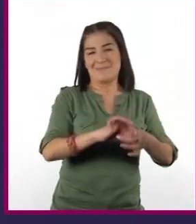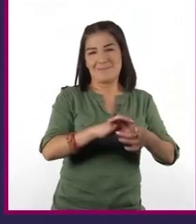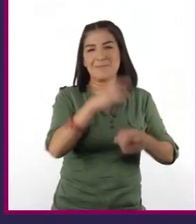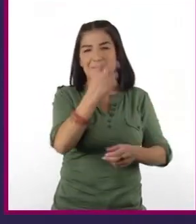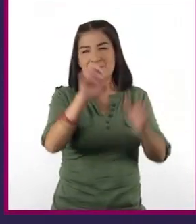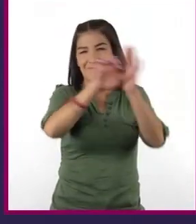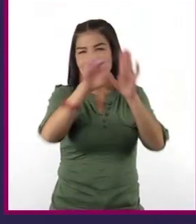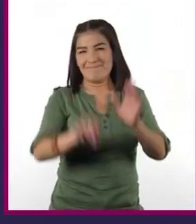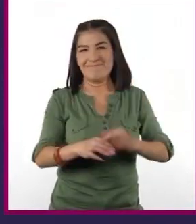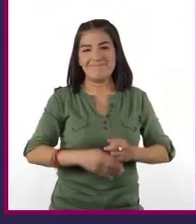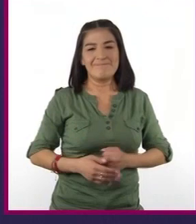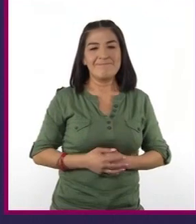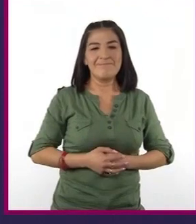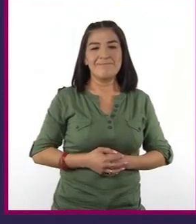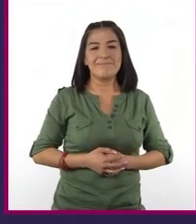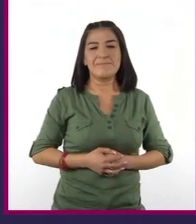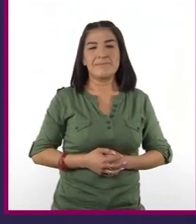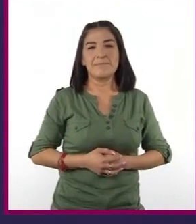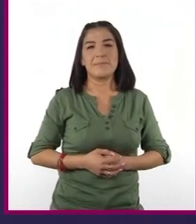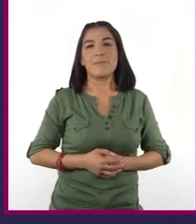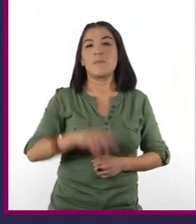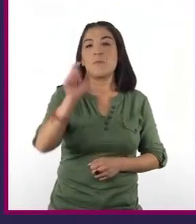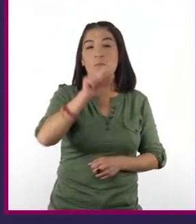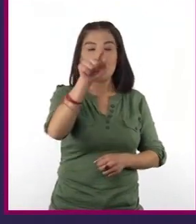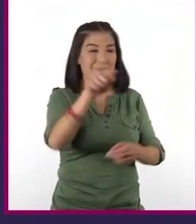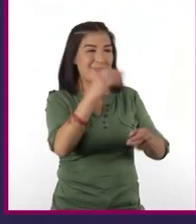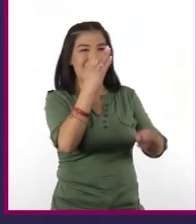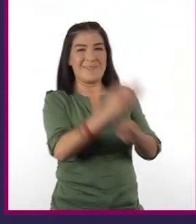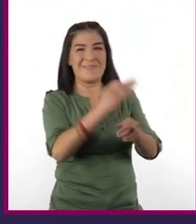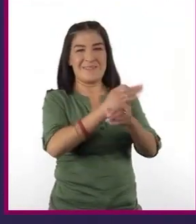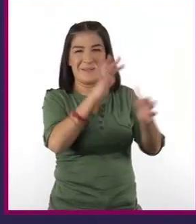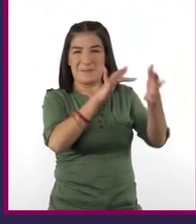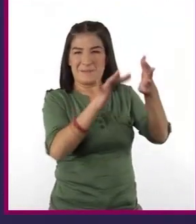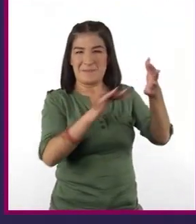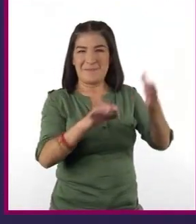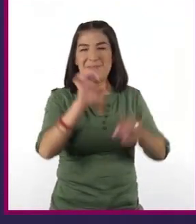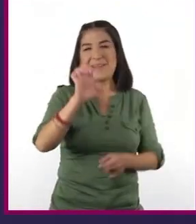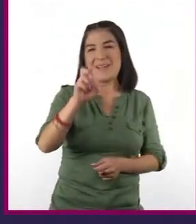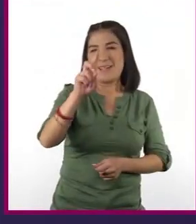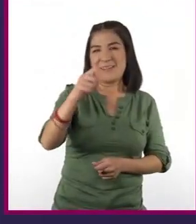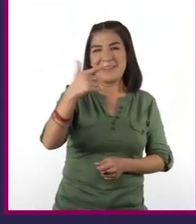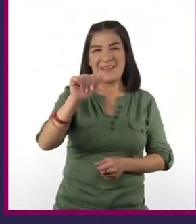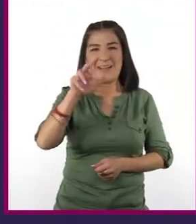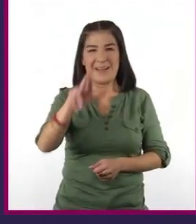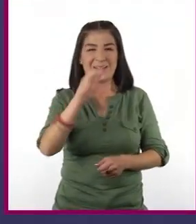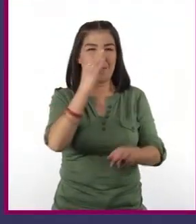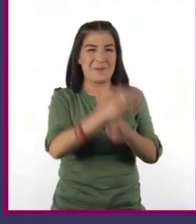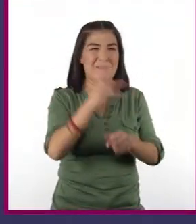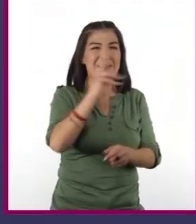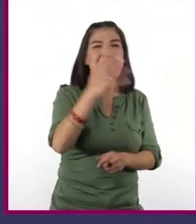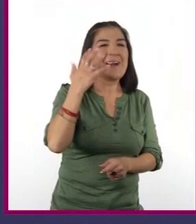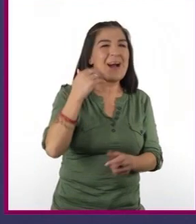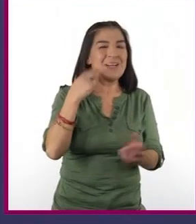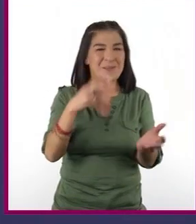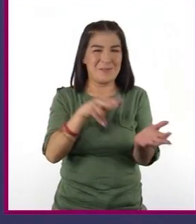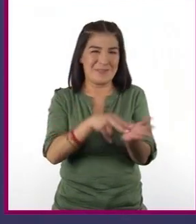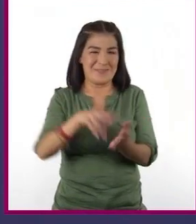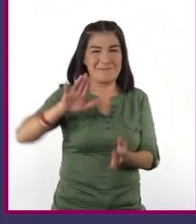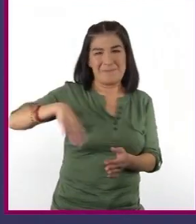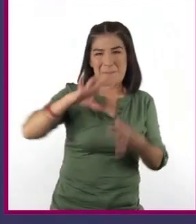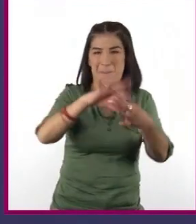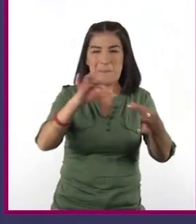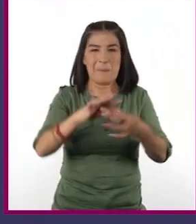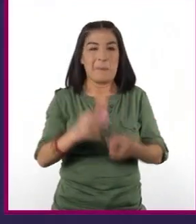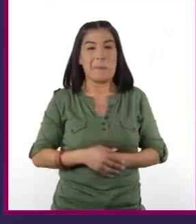Por ejemplo, lo que te sucedió después de leer un fragmento del cuento de Allan Poe, El gato negro. Como pueden ver, en